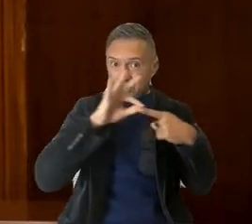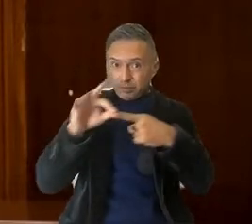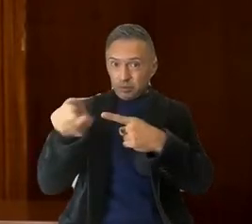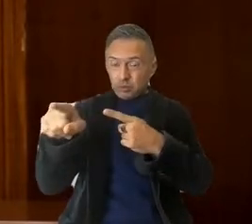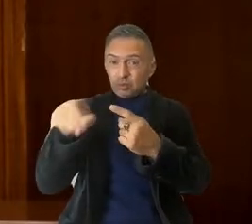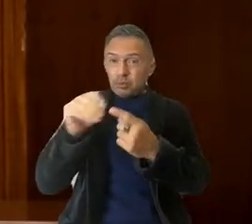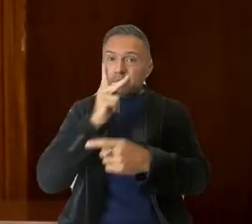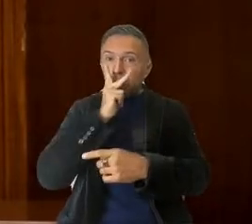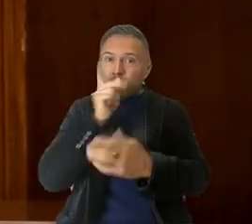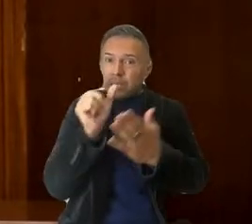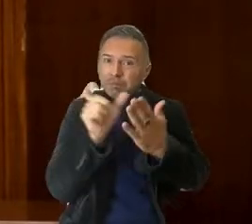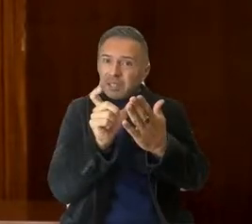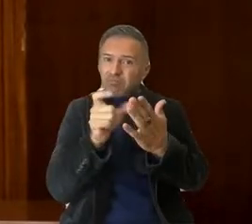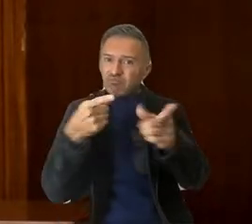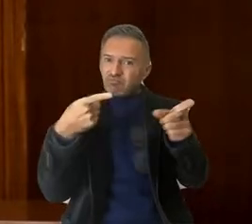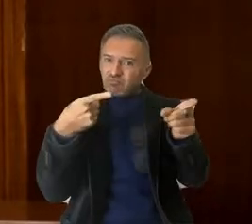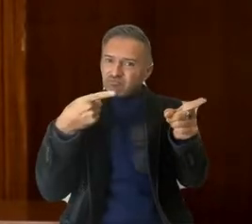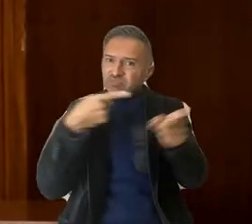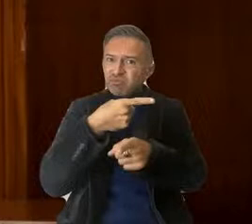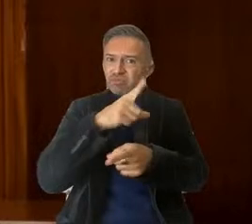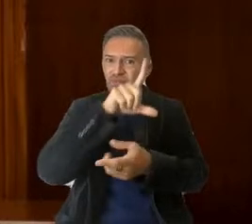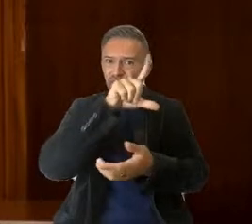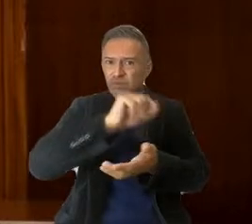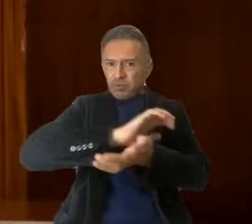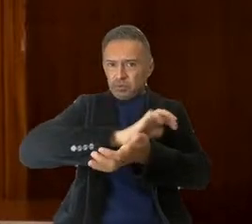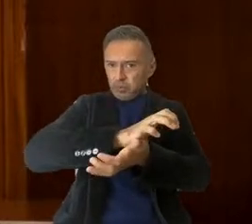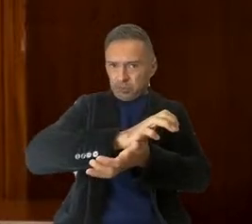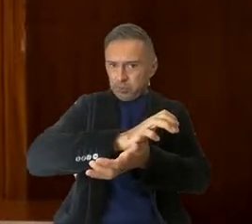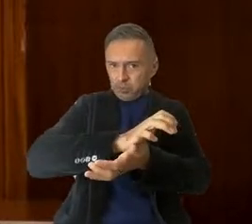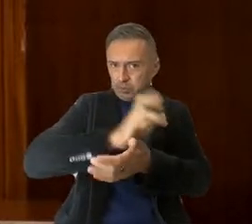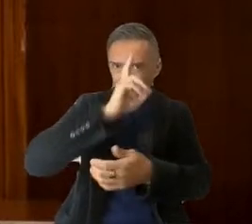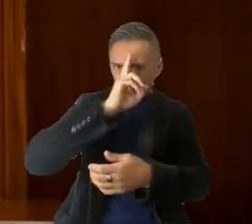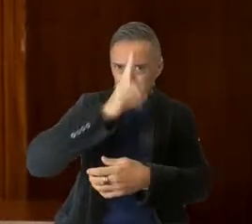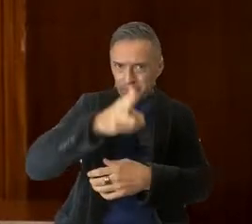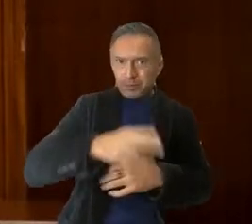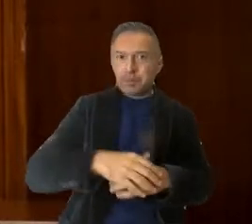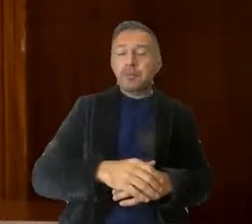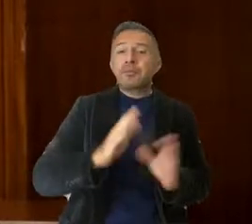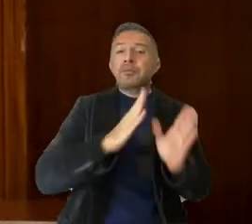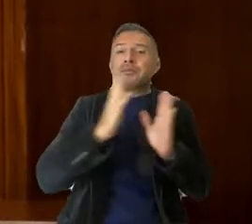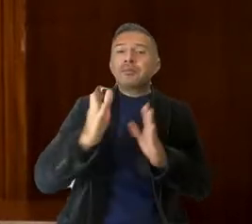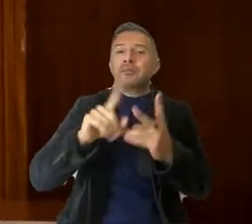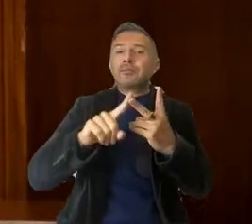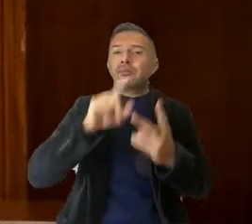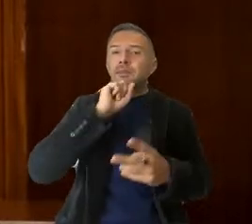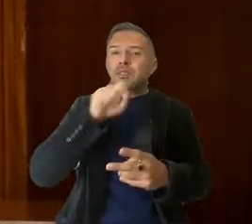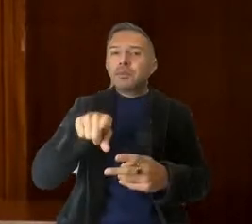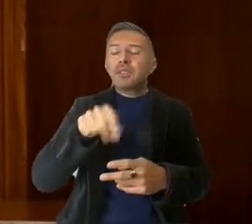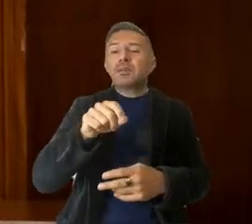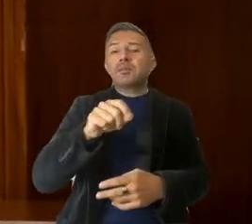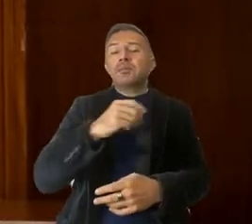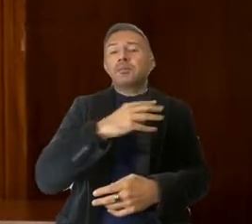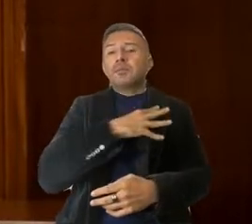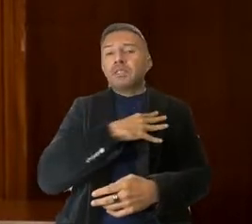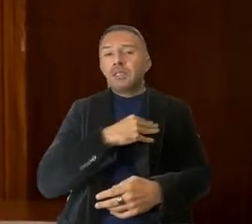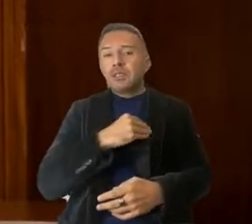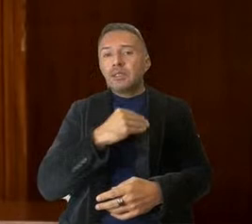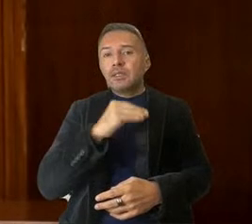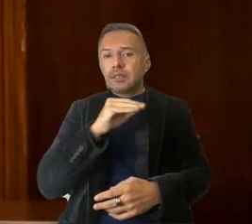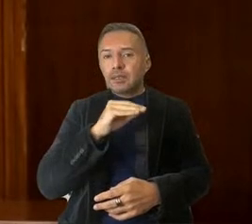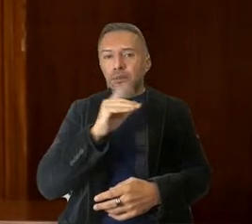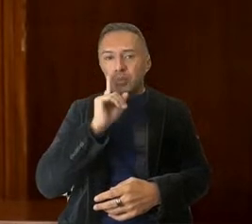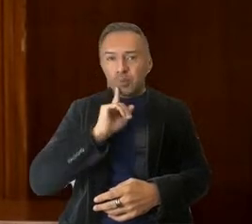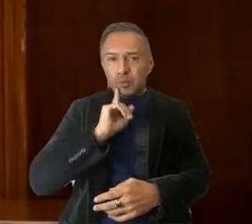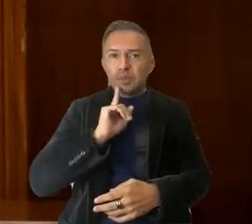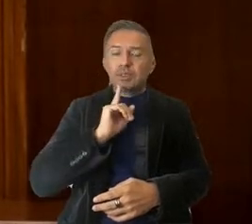que vulnere su dignidad. Asimismo, en cuanto al acta de nacimiento de la hija, hijo, cuando el nacido